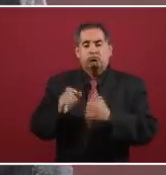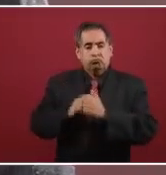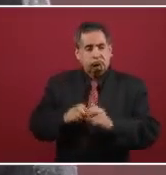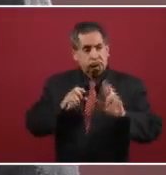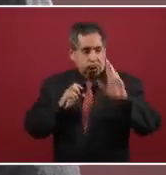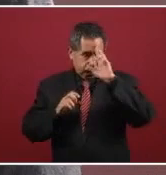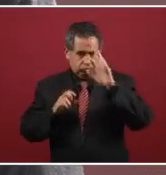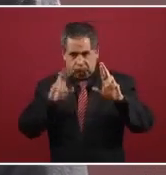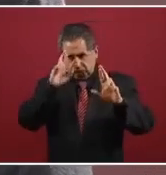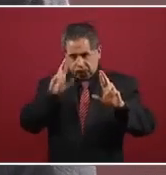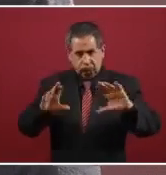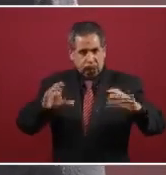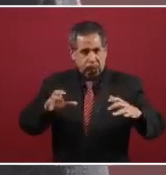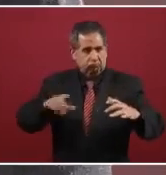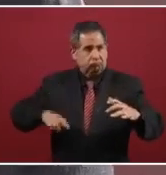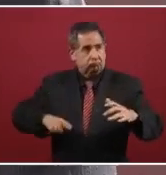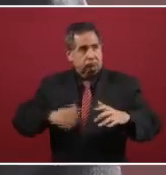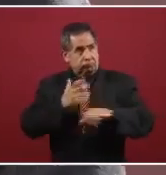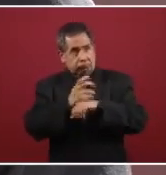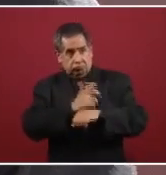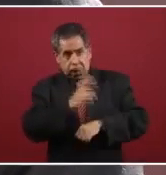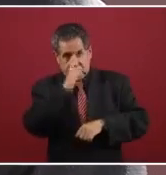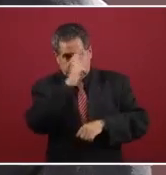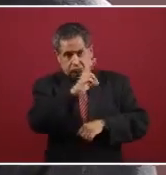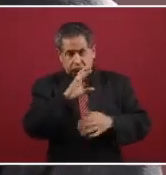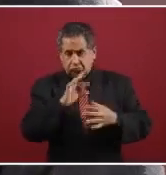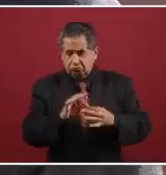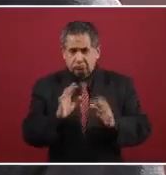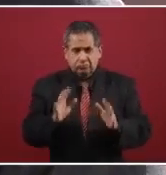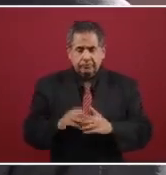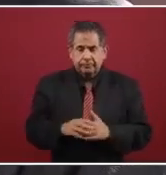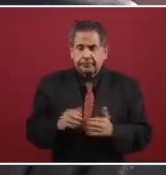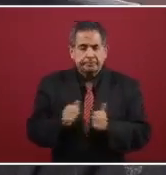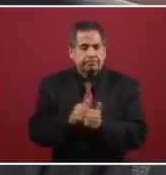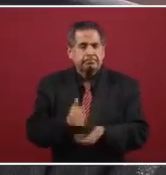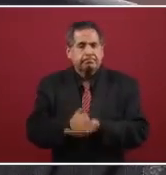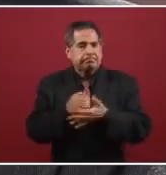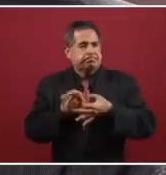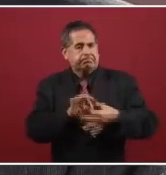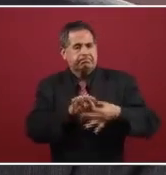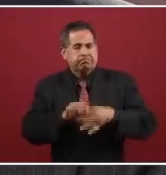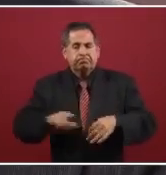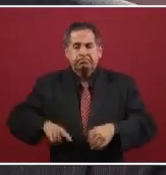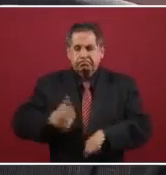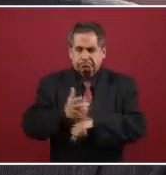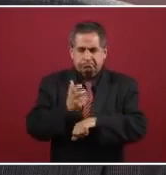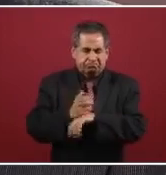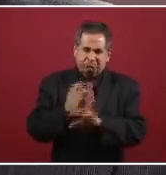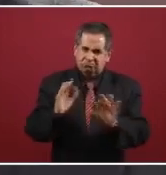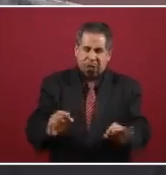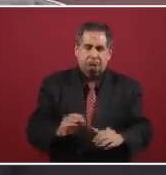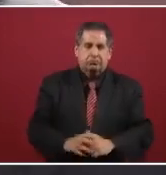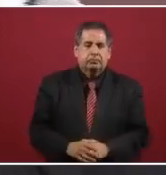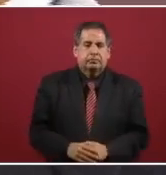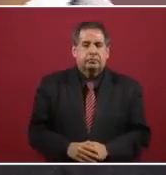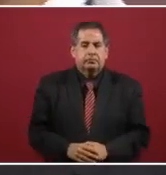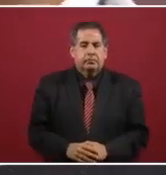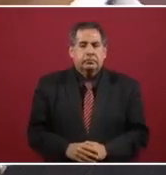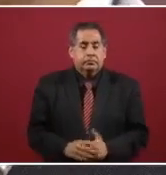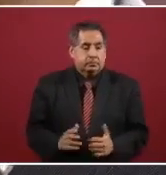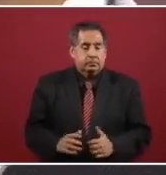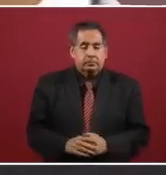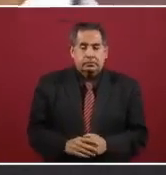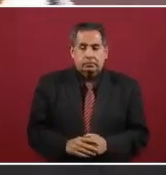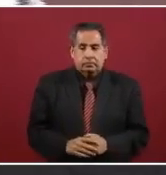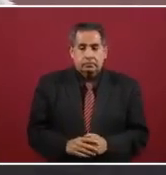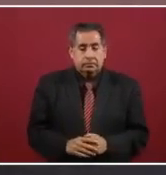respeto con el gobierno de Estados Unidos y de cooperación con el gobierno de Estados Unidos. Porque cuando